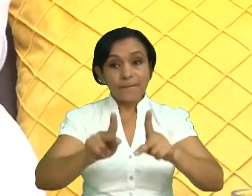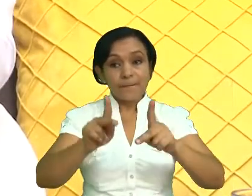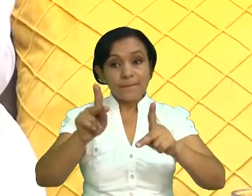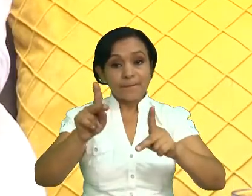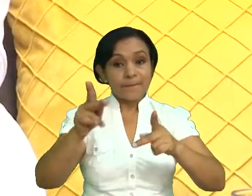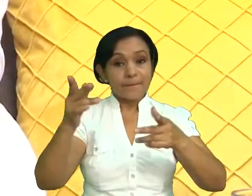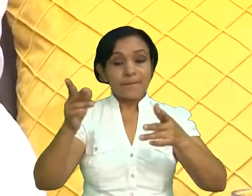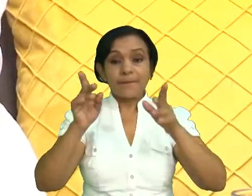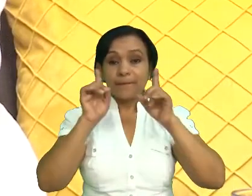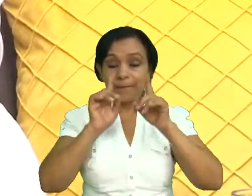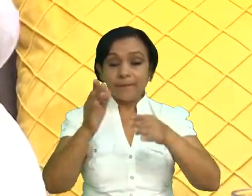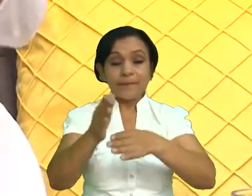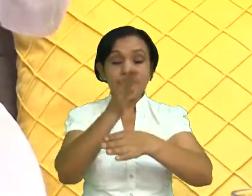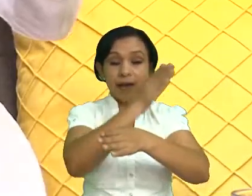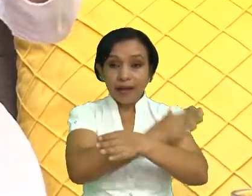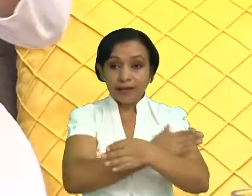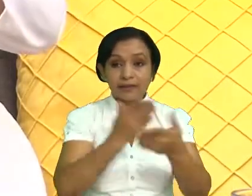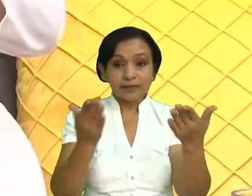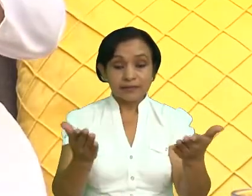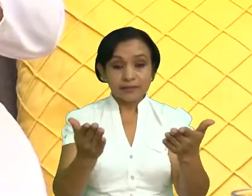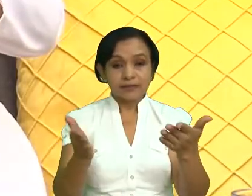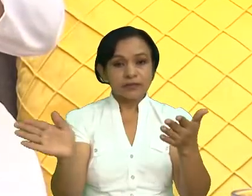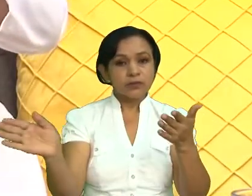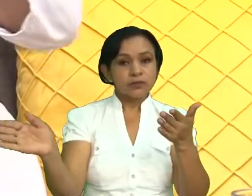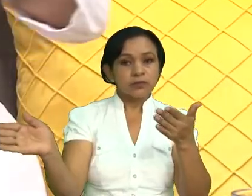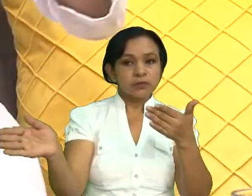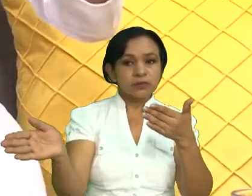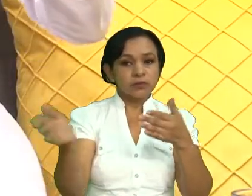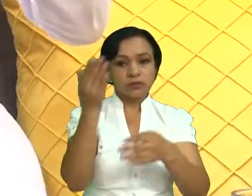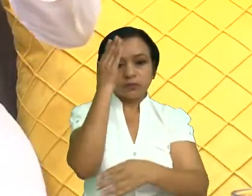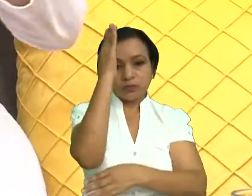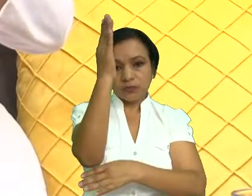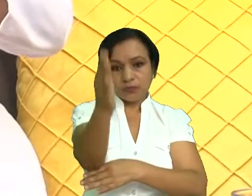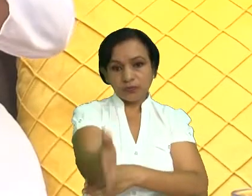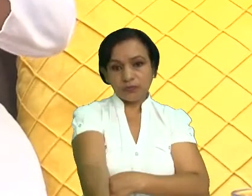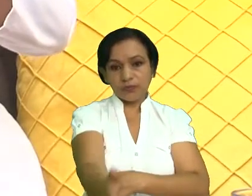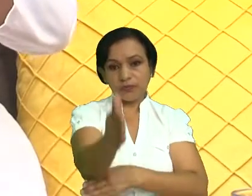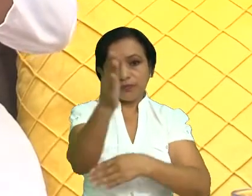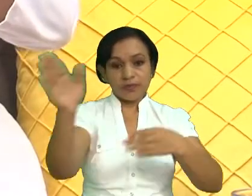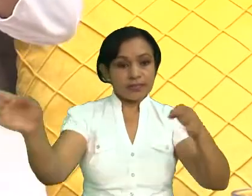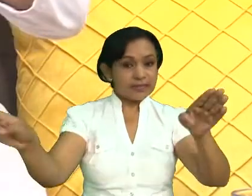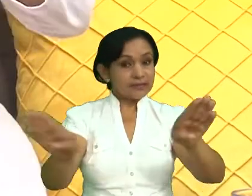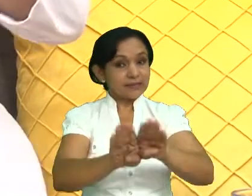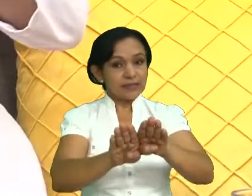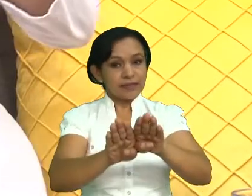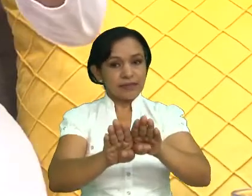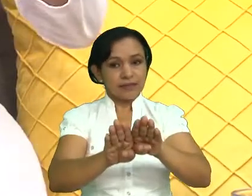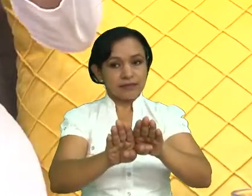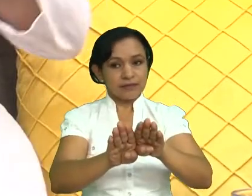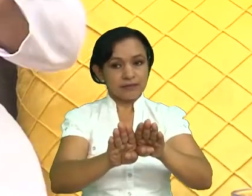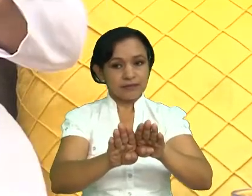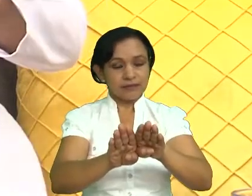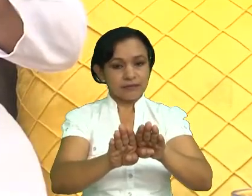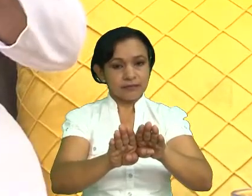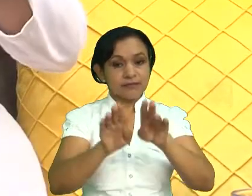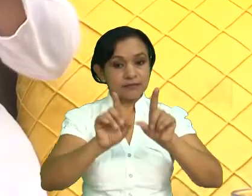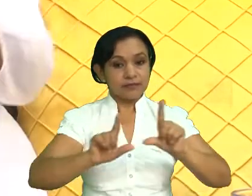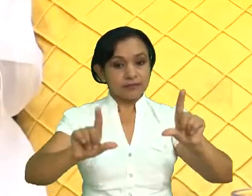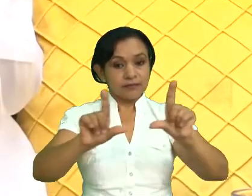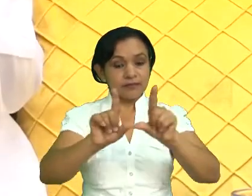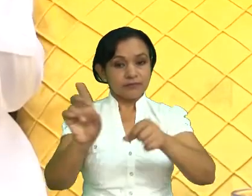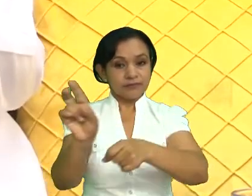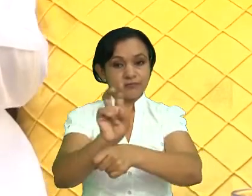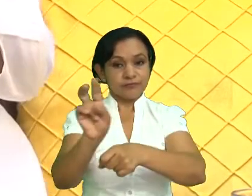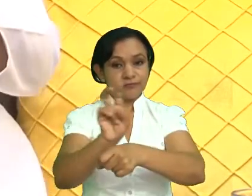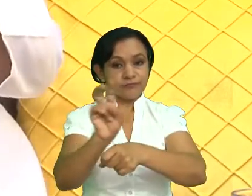y nosotros le damos seguimiento. Cerramos la frontera, si se decidiera cerrar la frontera, cerramos ese espacio que está